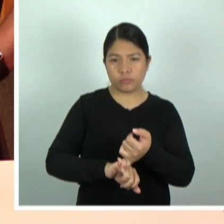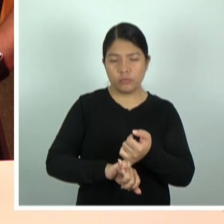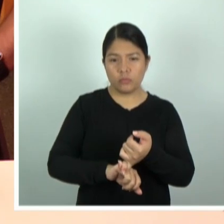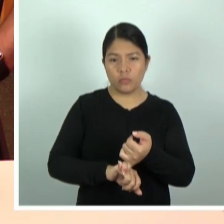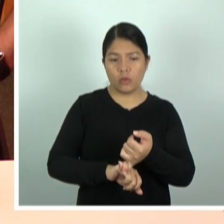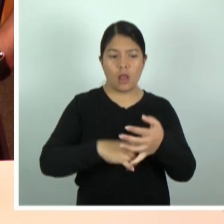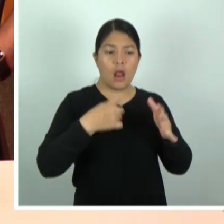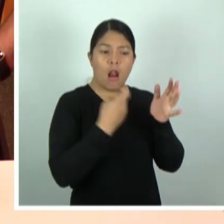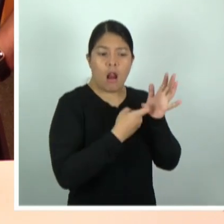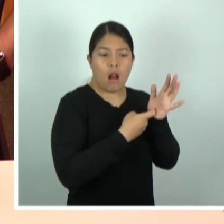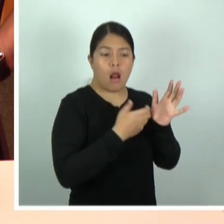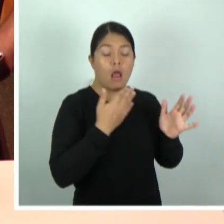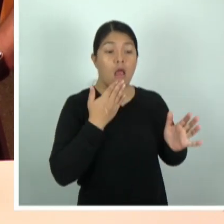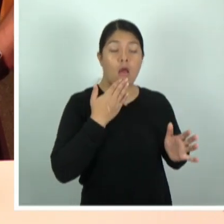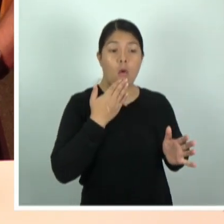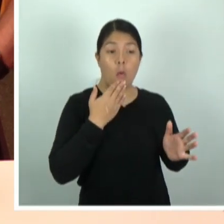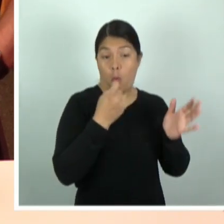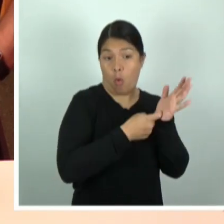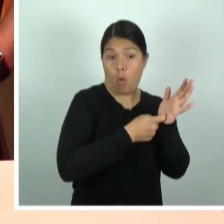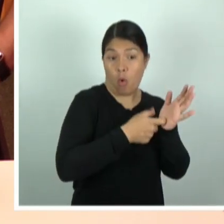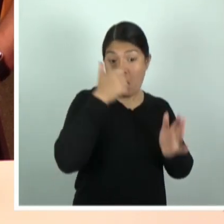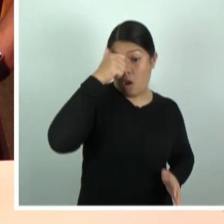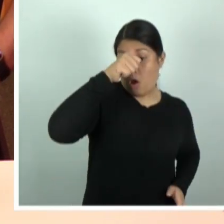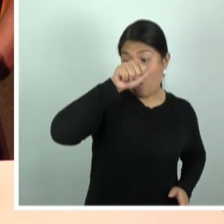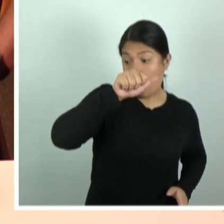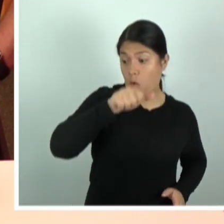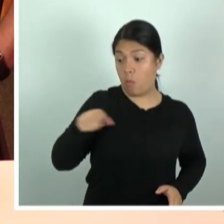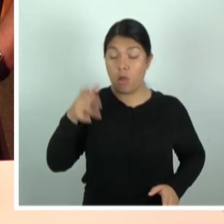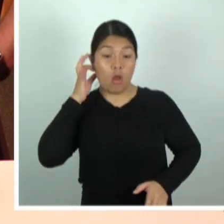Que la ley se enseñorea del hombre entre tanto que vive.